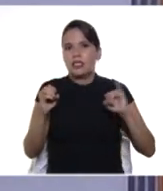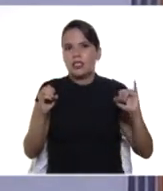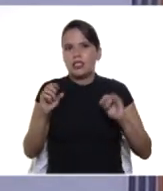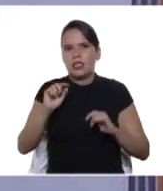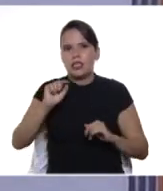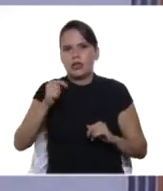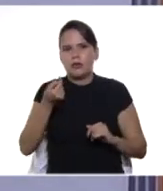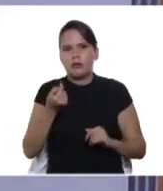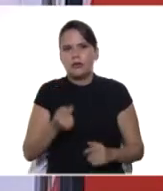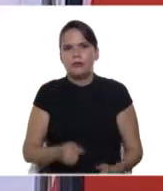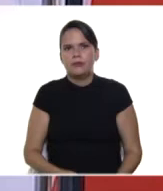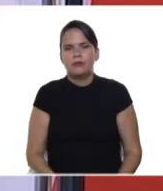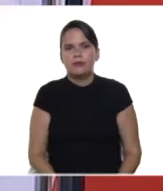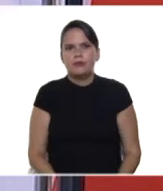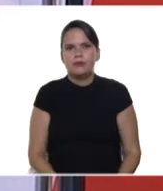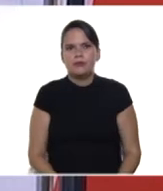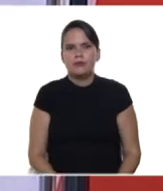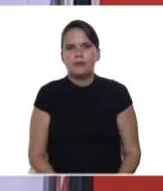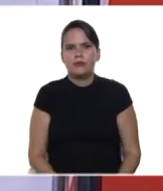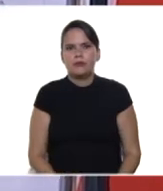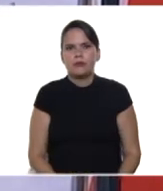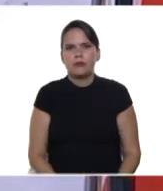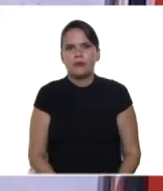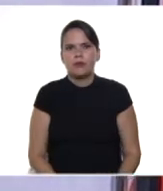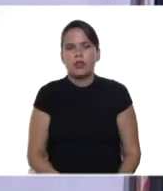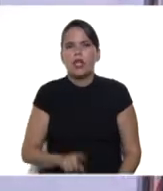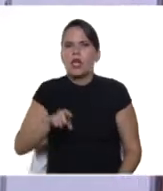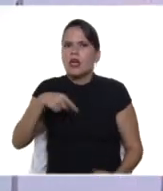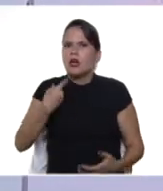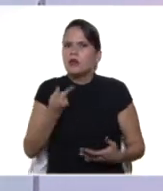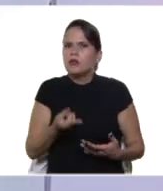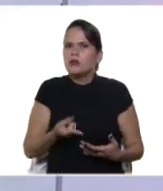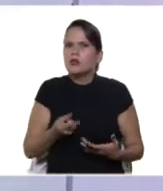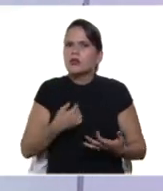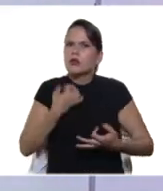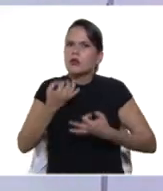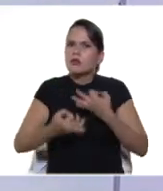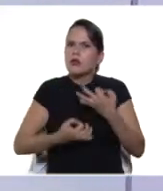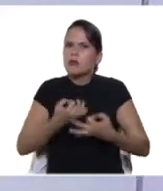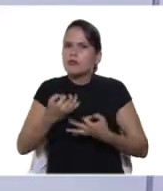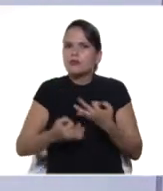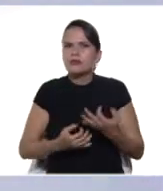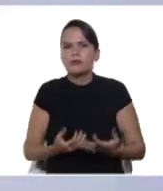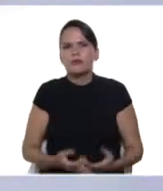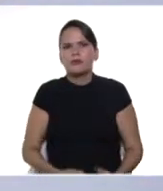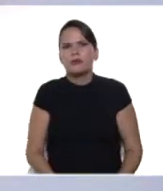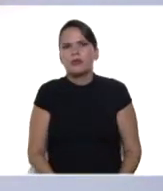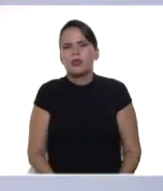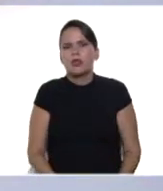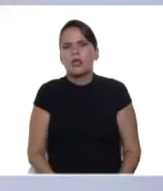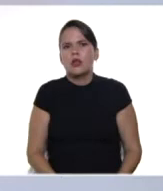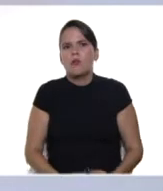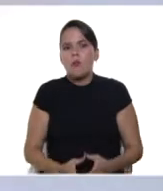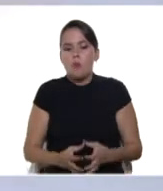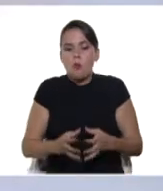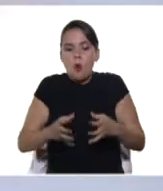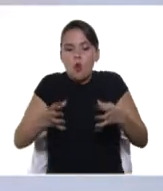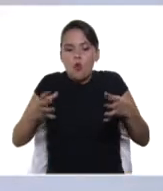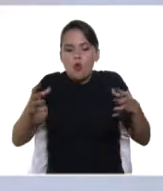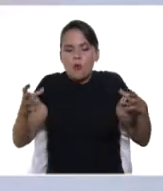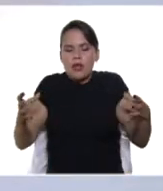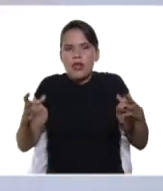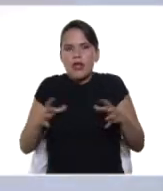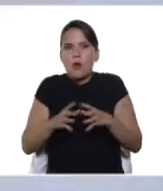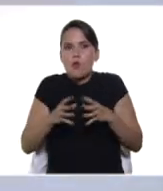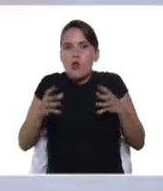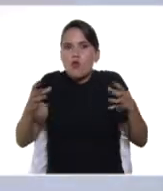coma. Bien, el otro concepto que hoy vamos a trabajar es el volumen. El volumen